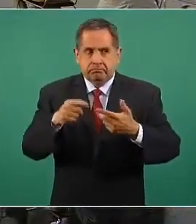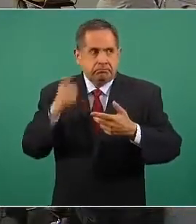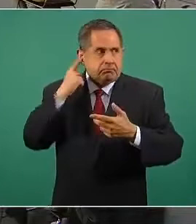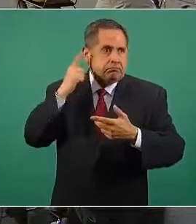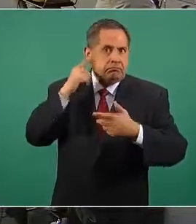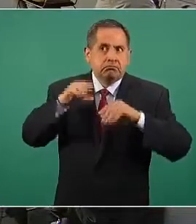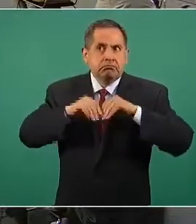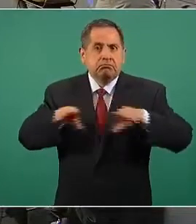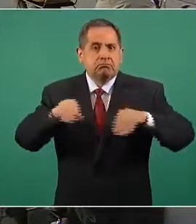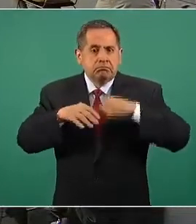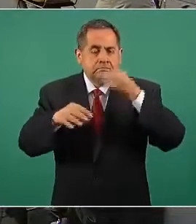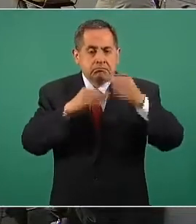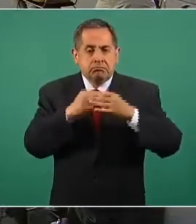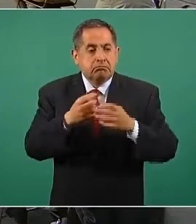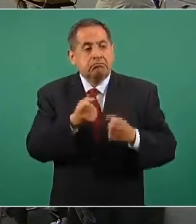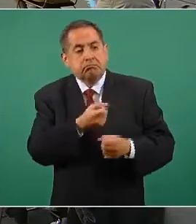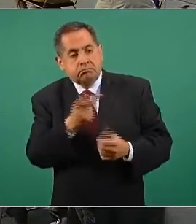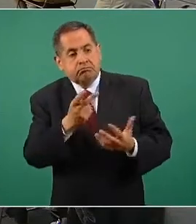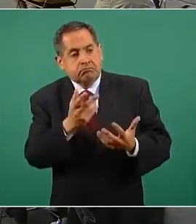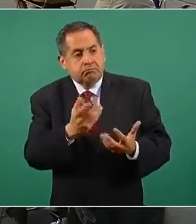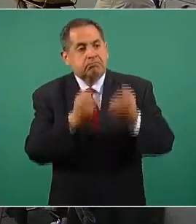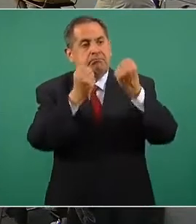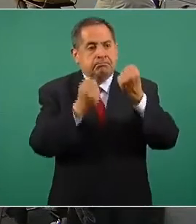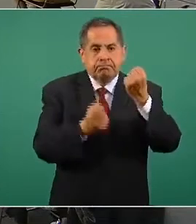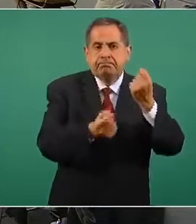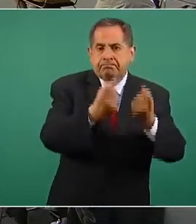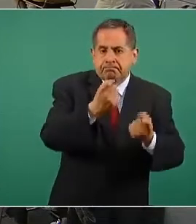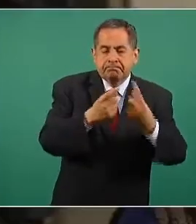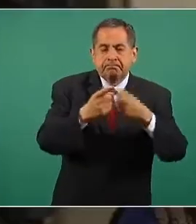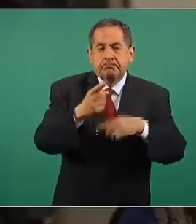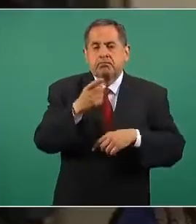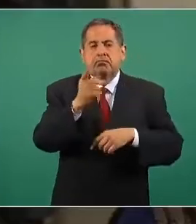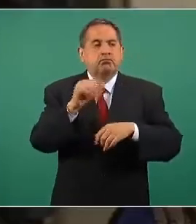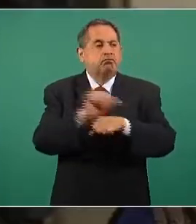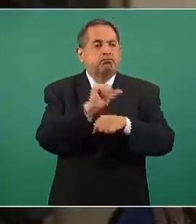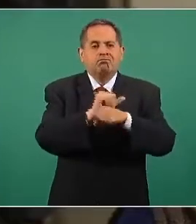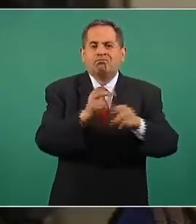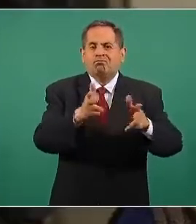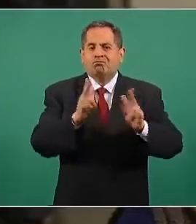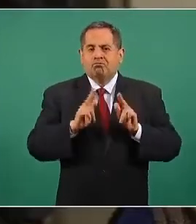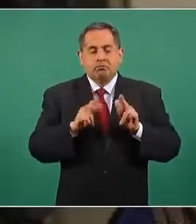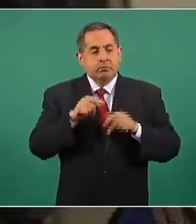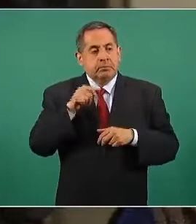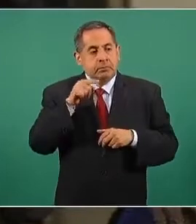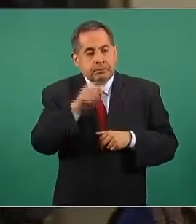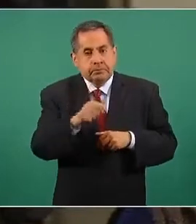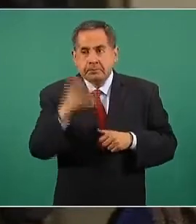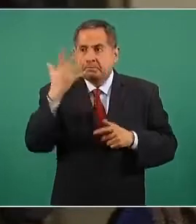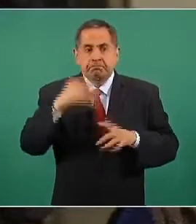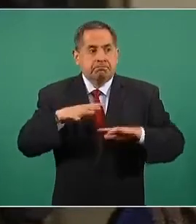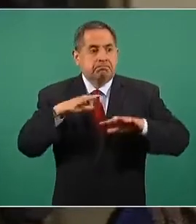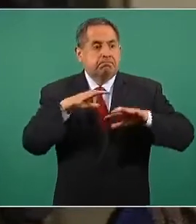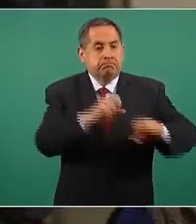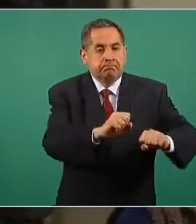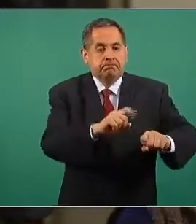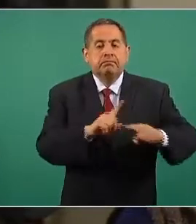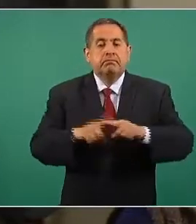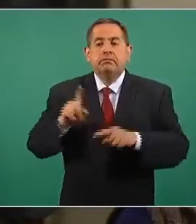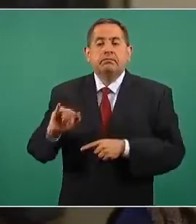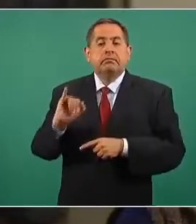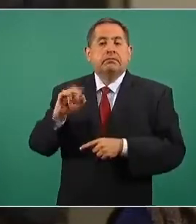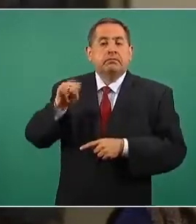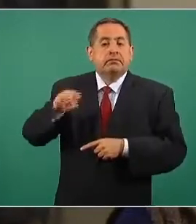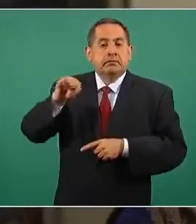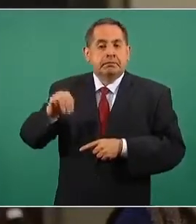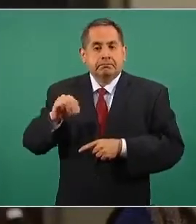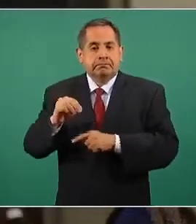se habla de sobrevivientes, se habla incluso de una camioneta que habría sido retenida por el Instituto Nacional de Migración